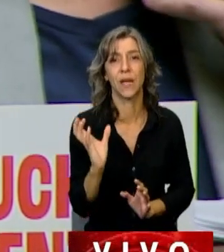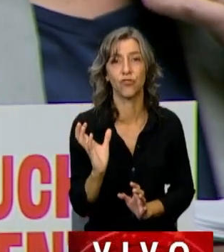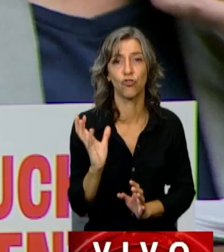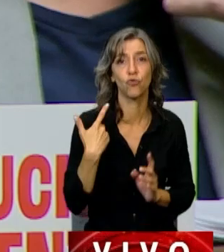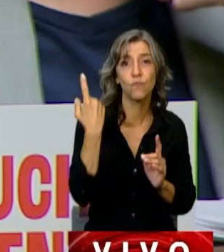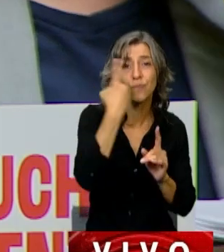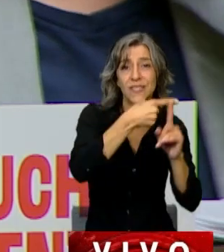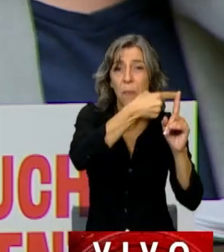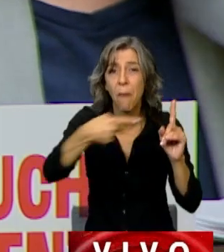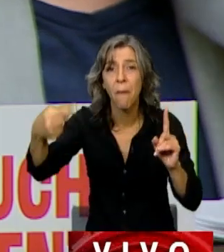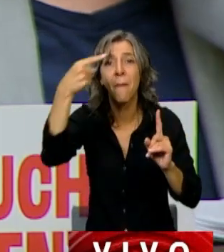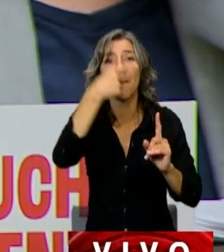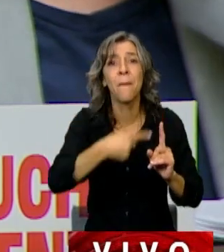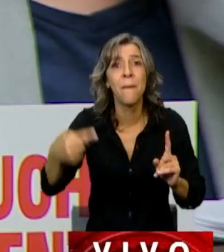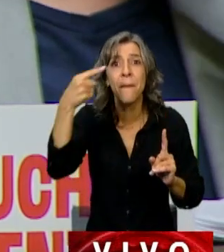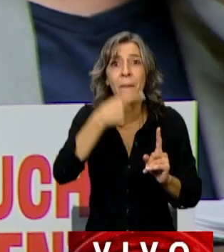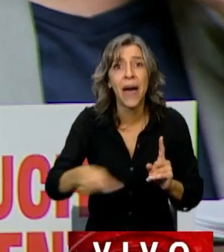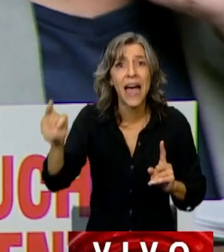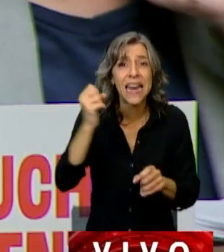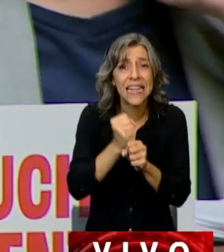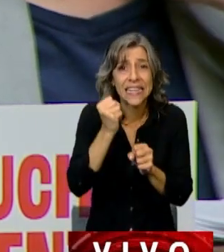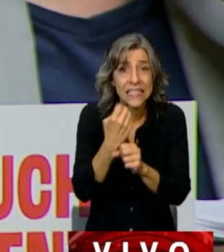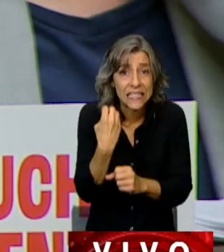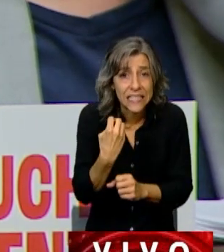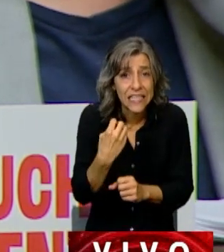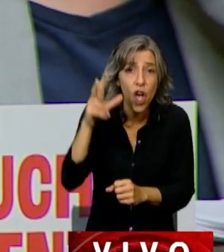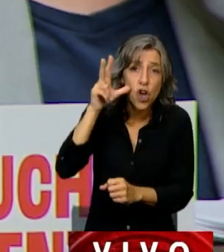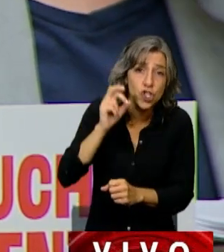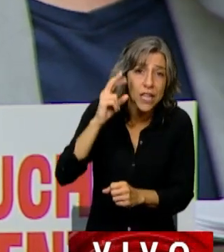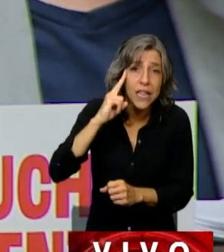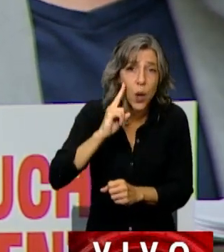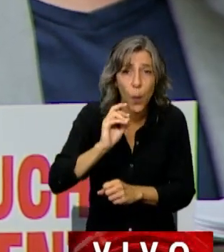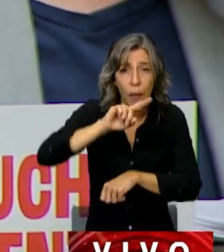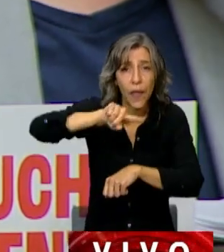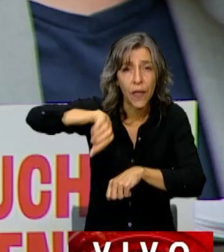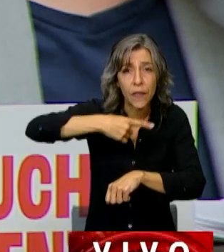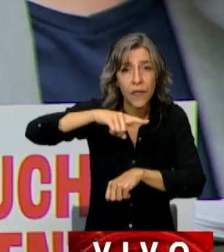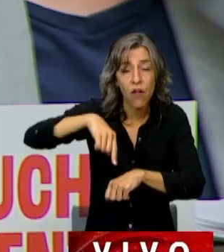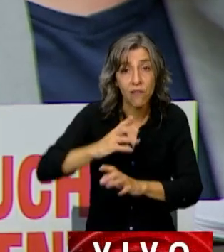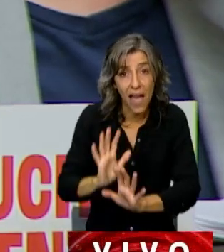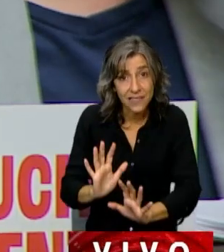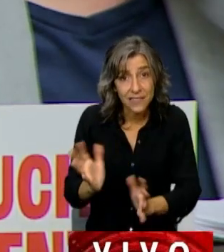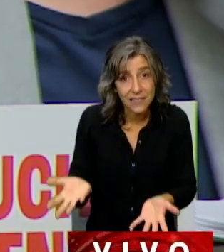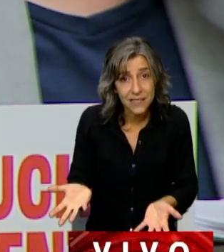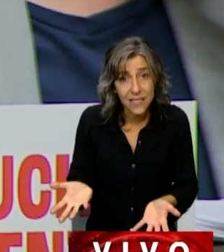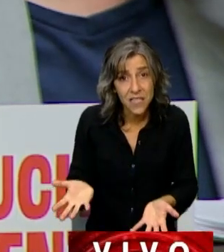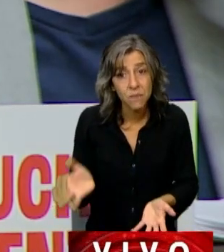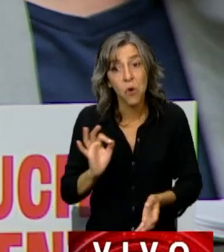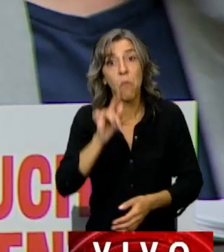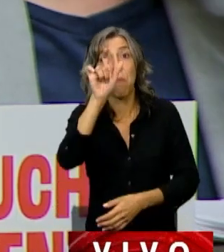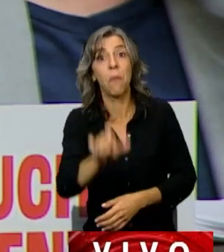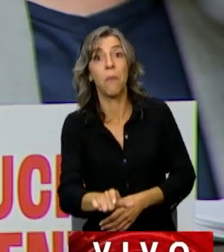semanales de 80, 90 y más horas. O los concurrentes que directamente no